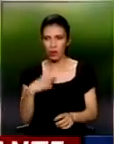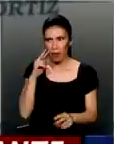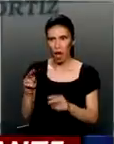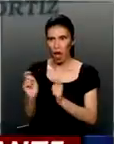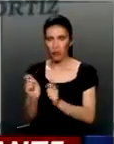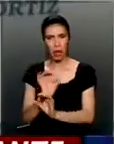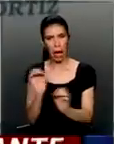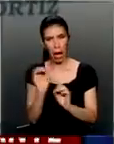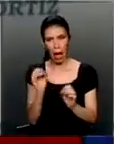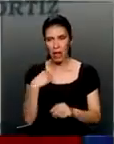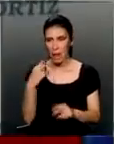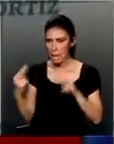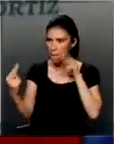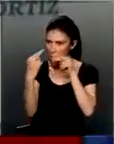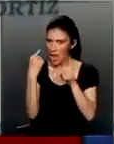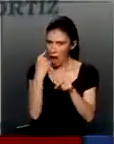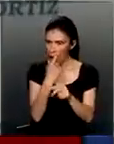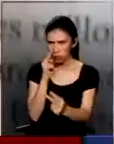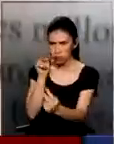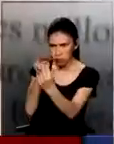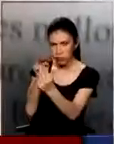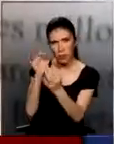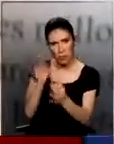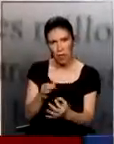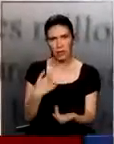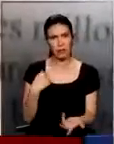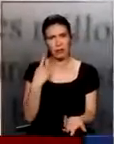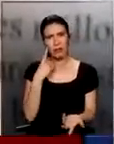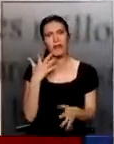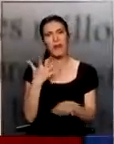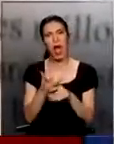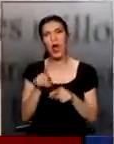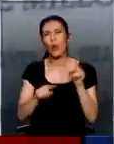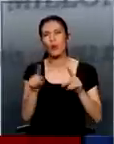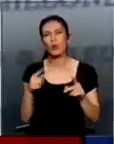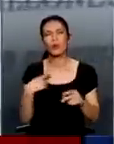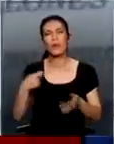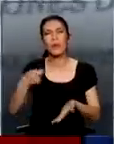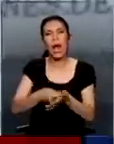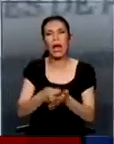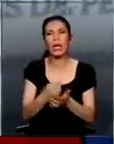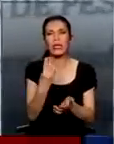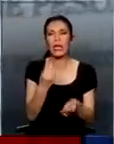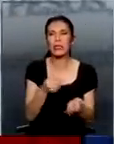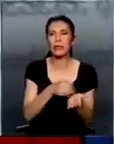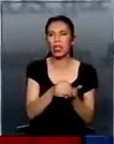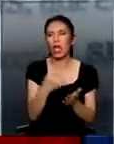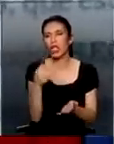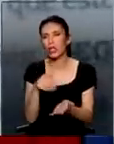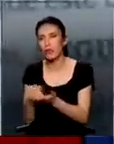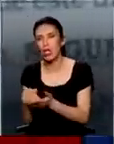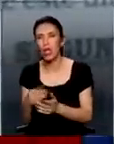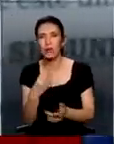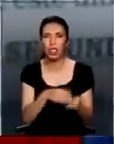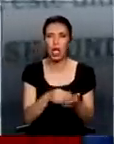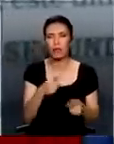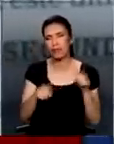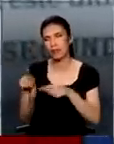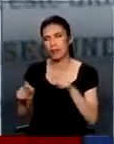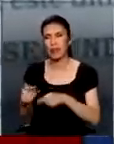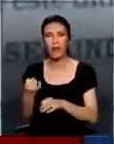ojo. Hay pagarés por 3 millones 600 mil pesos, otros por 13, 14 millones y varias otras sumas.